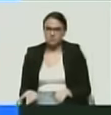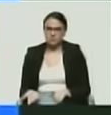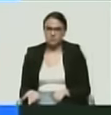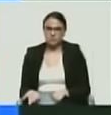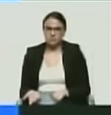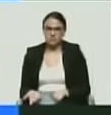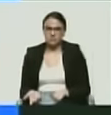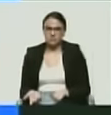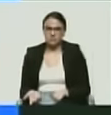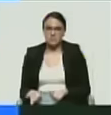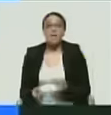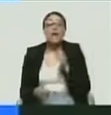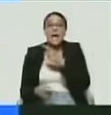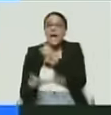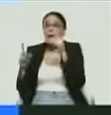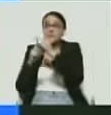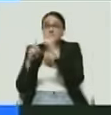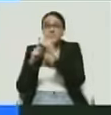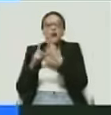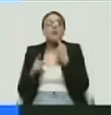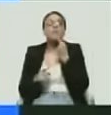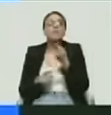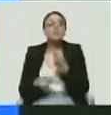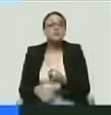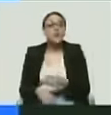Dice, si no se han muerto es porque comen.